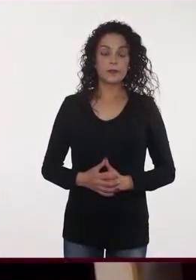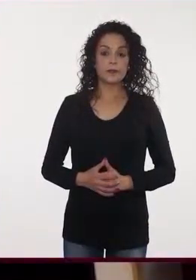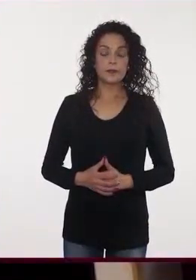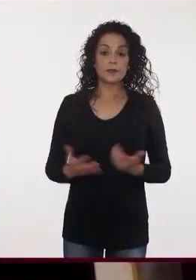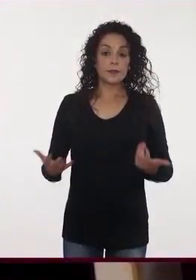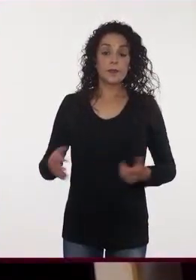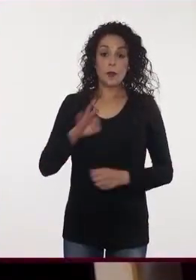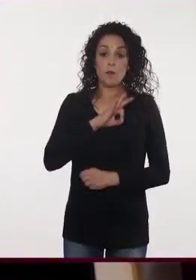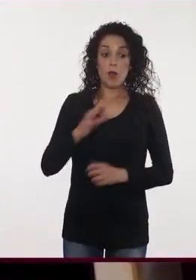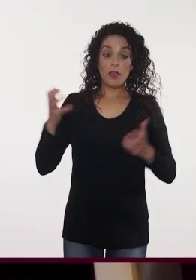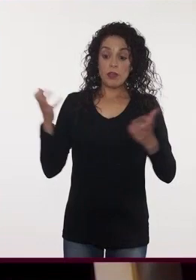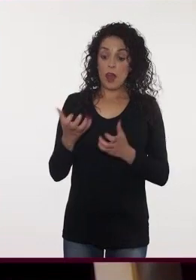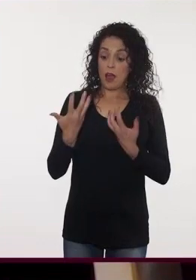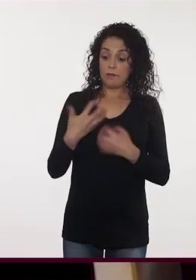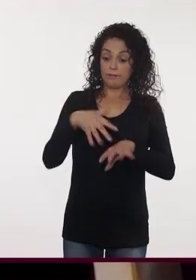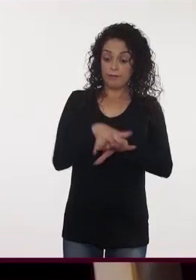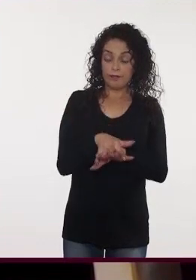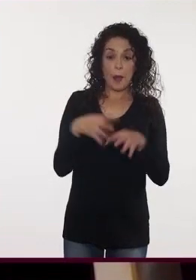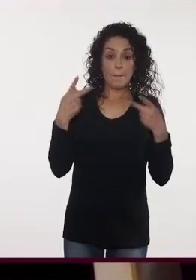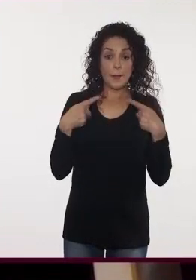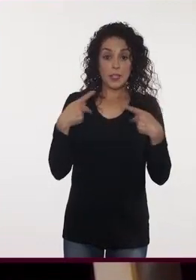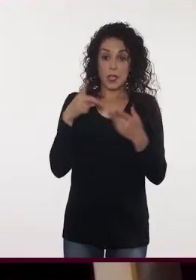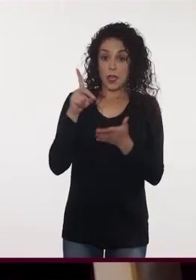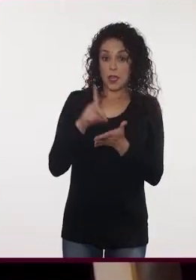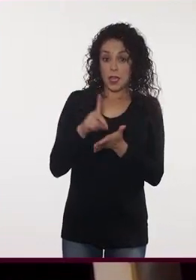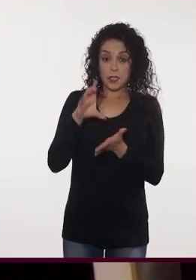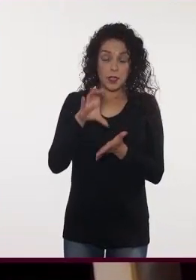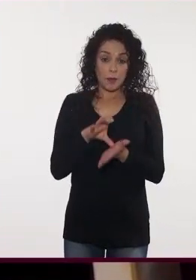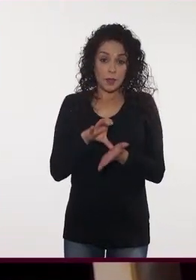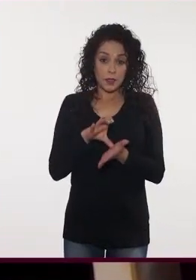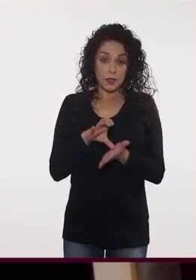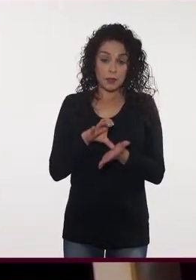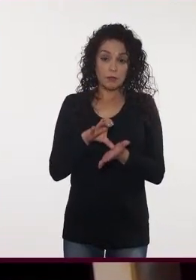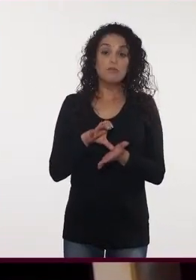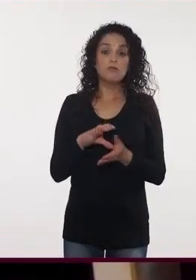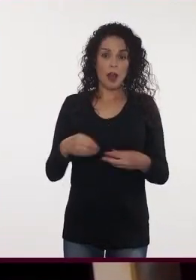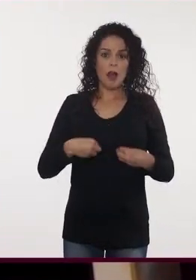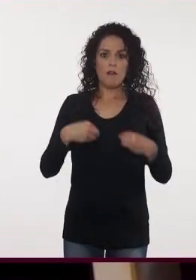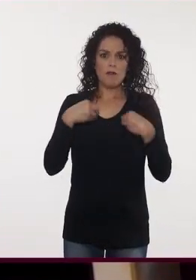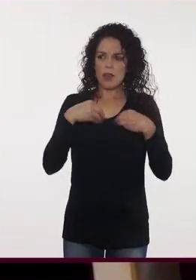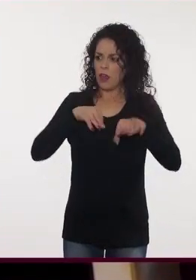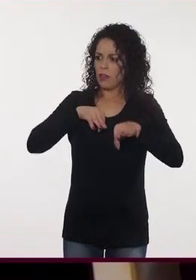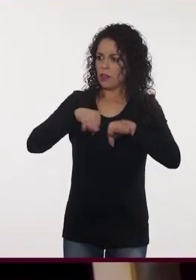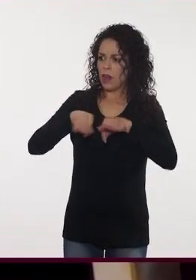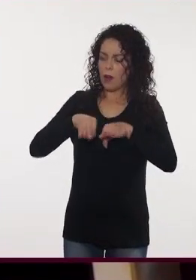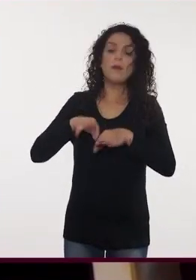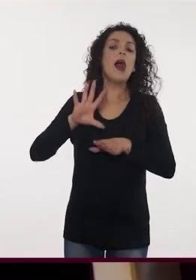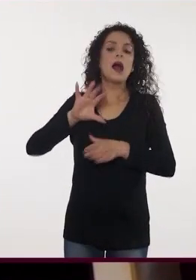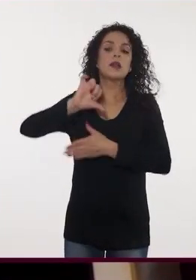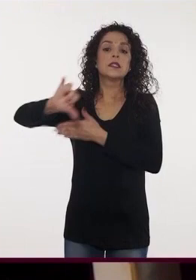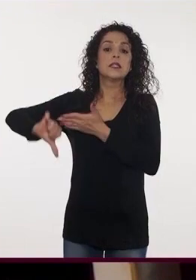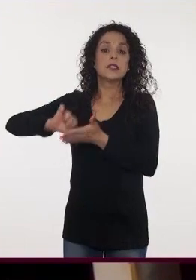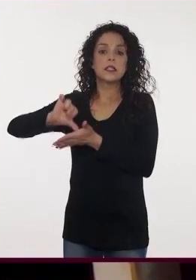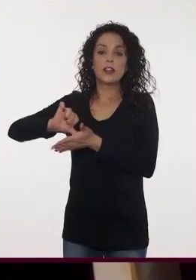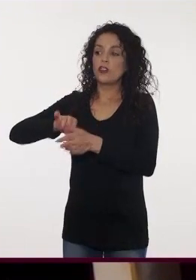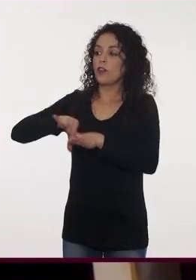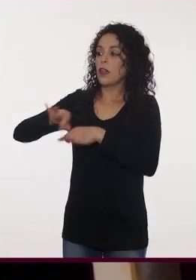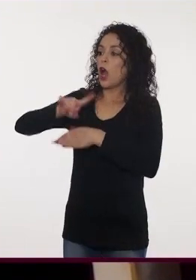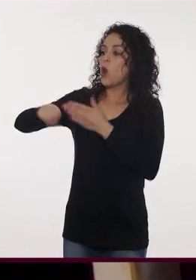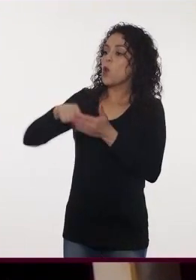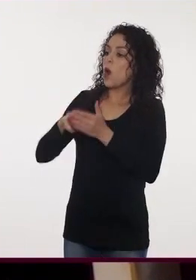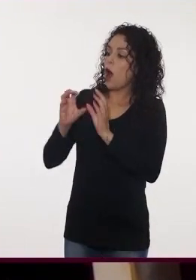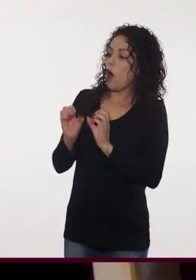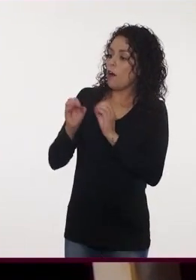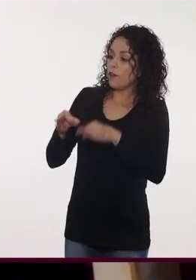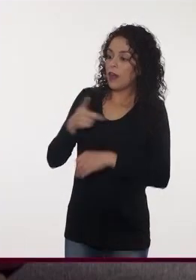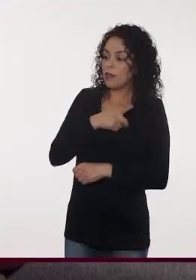Para llevar a cabo la inclusión de las personas con discapacidad en la vida productiva, los centros de trabajo deben asegurarse de cumplir